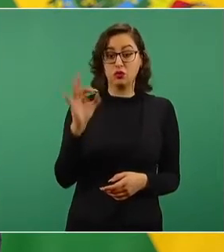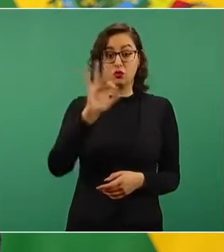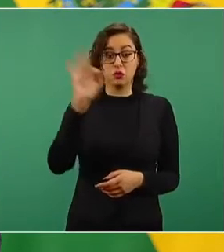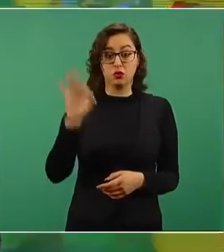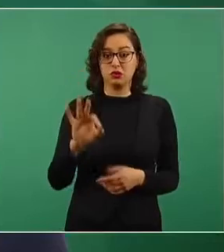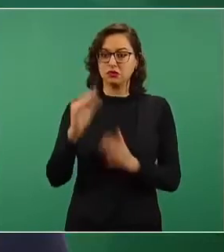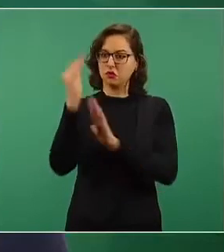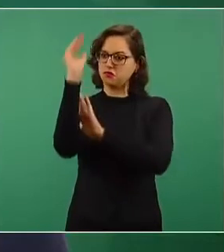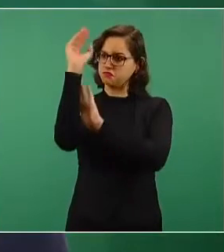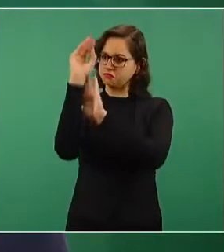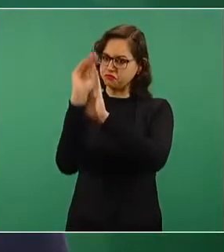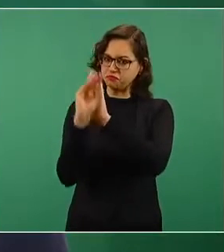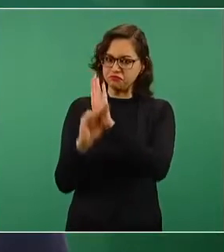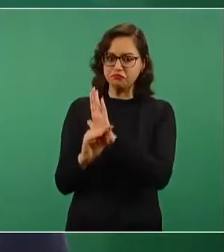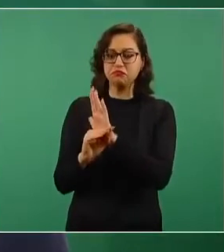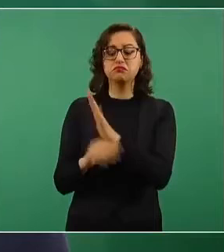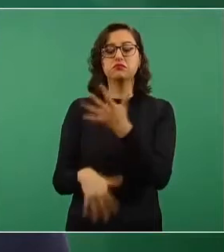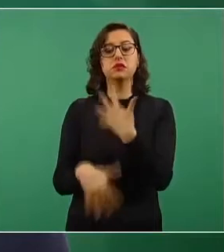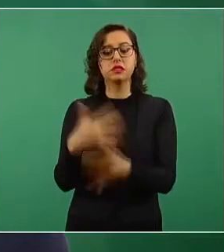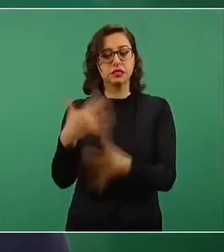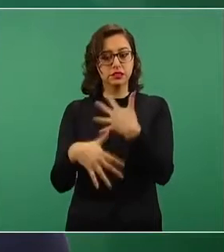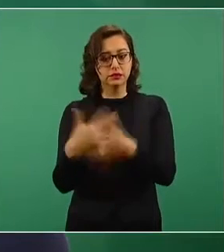a 15%.